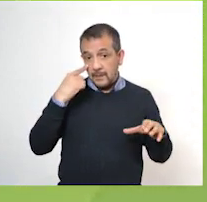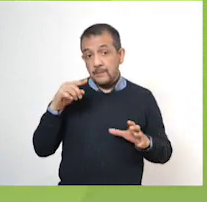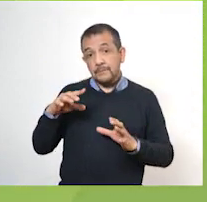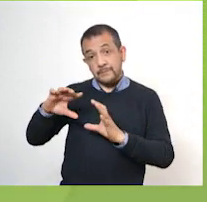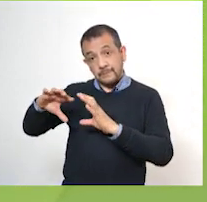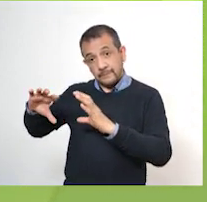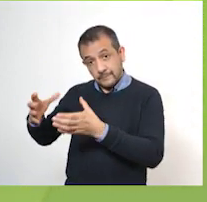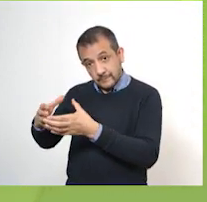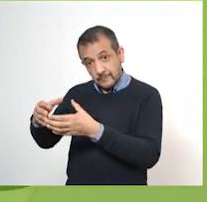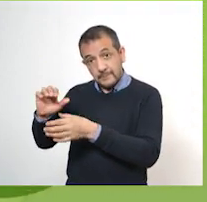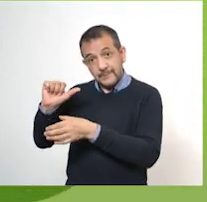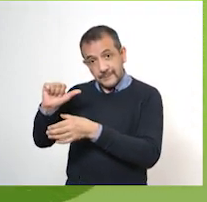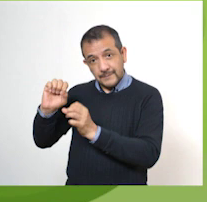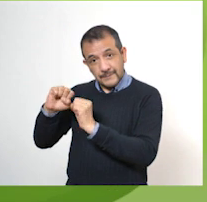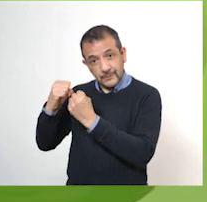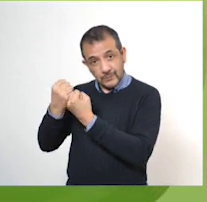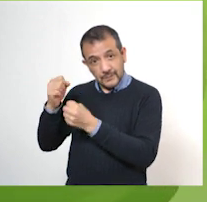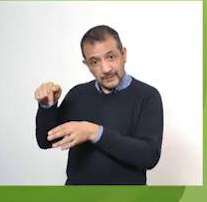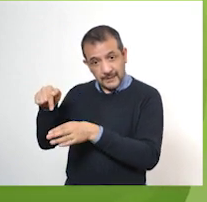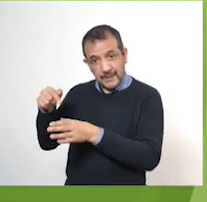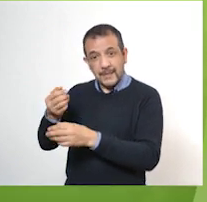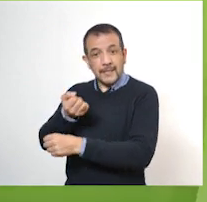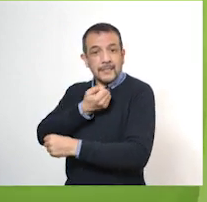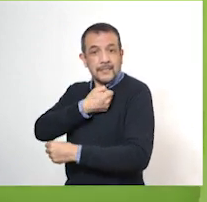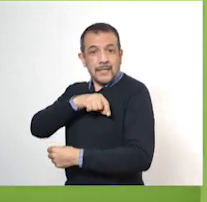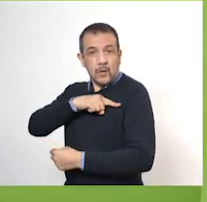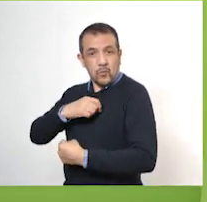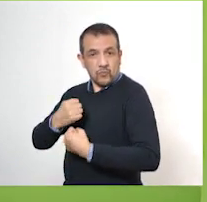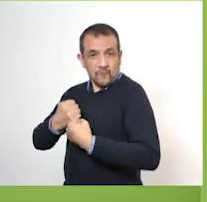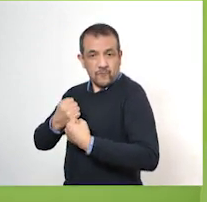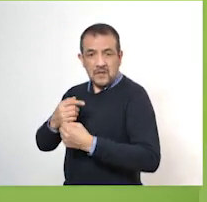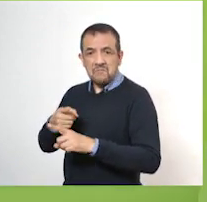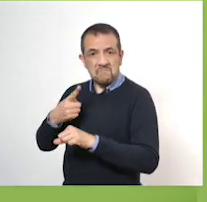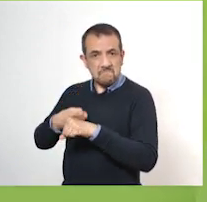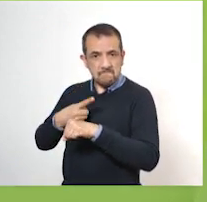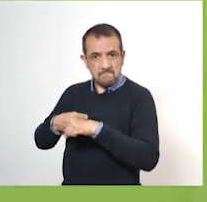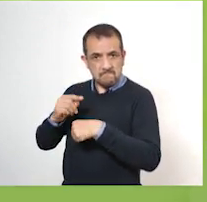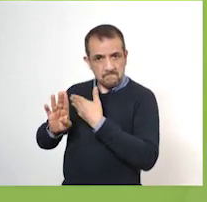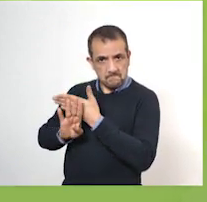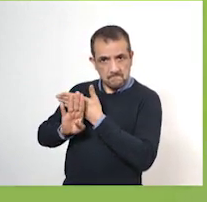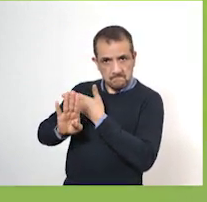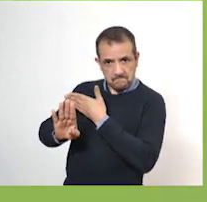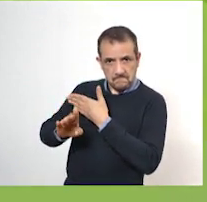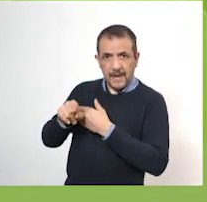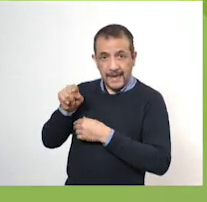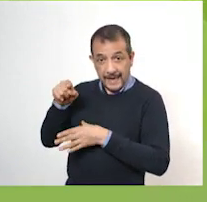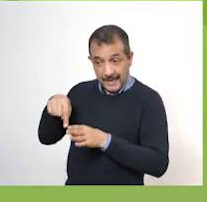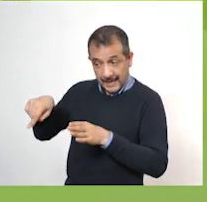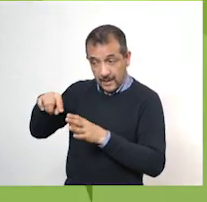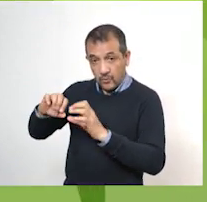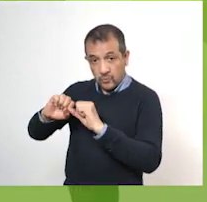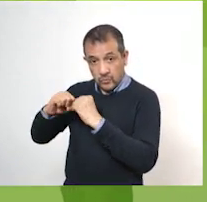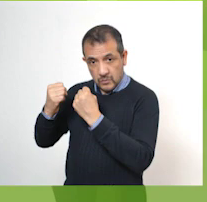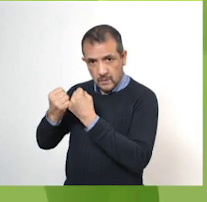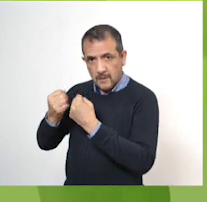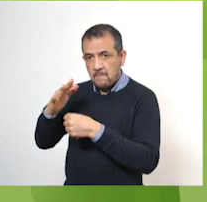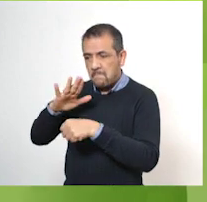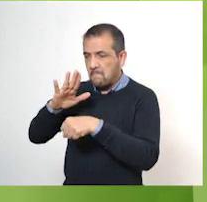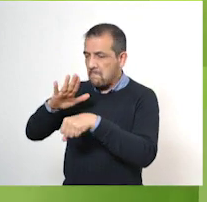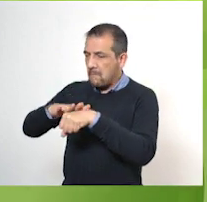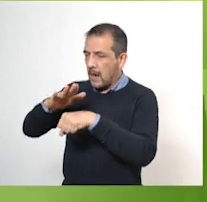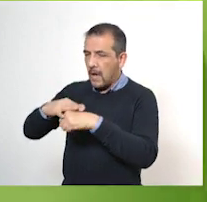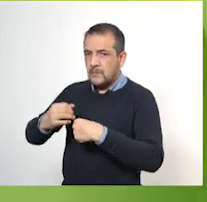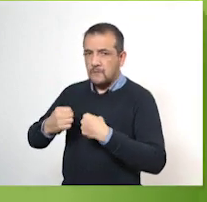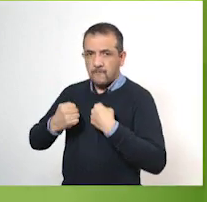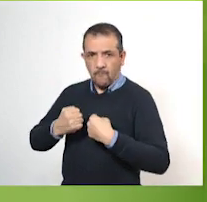Pues la sociedad A será una sociedad más sana, menos propensa a enfermedades, es decir, una sociedad